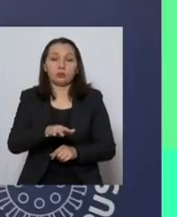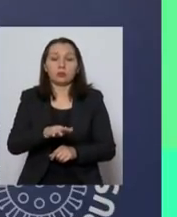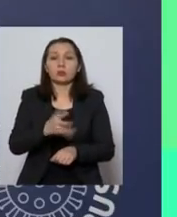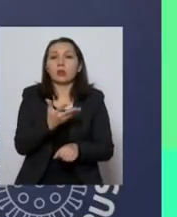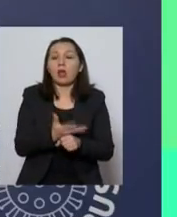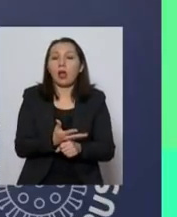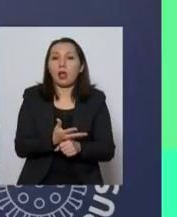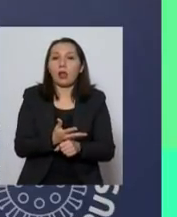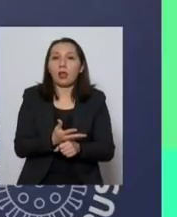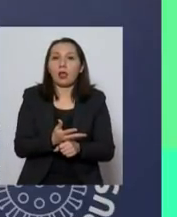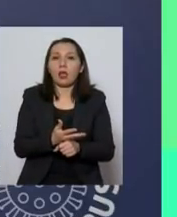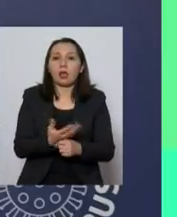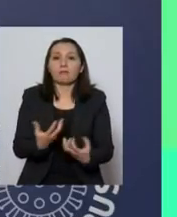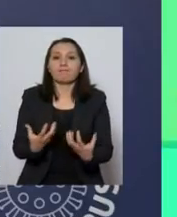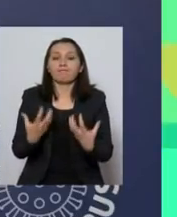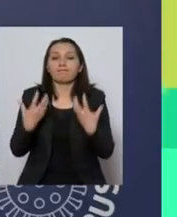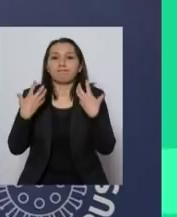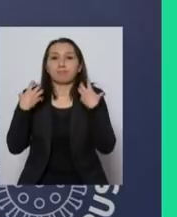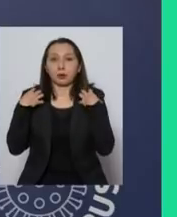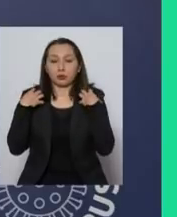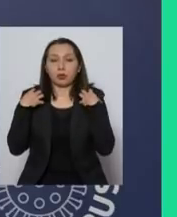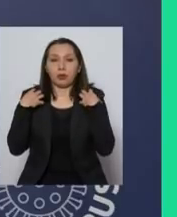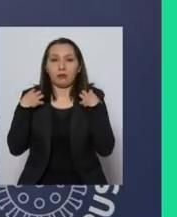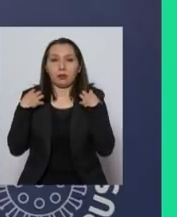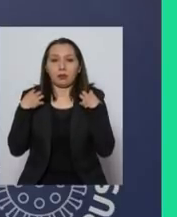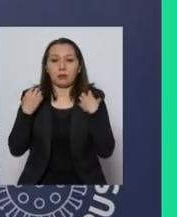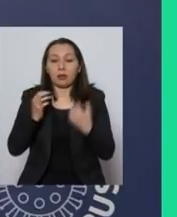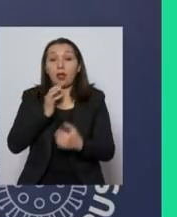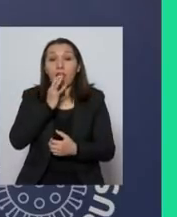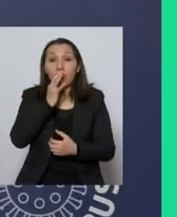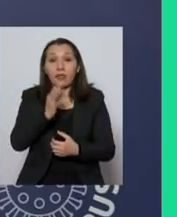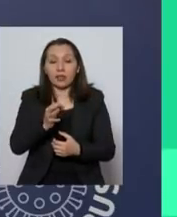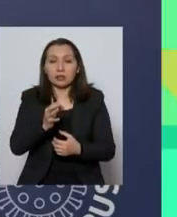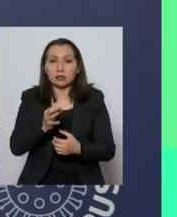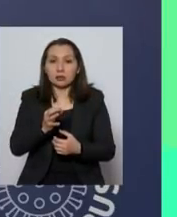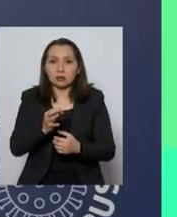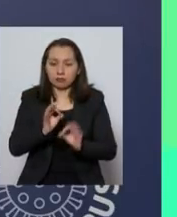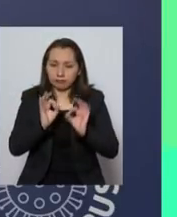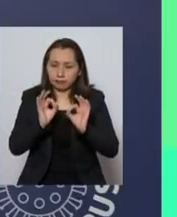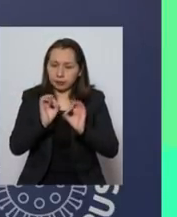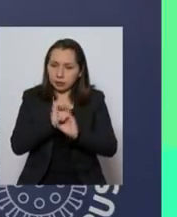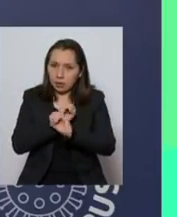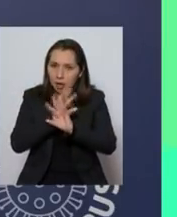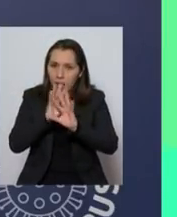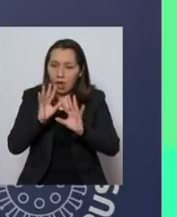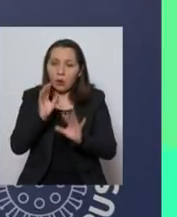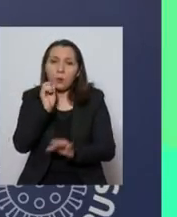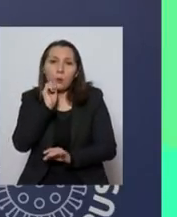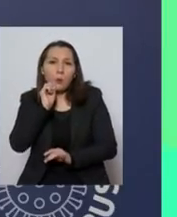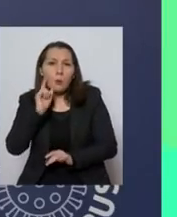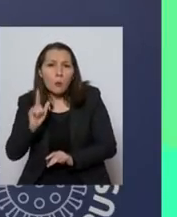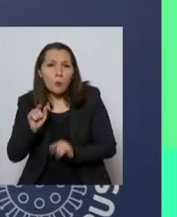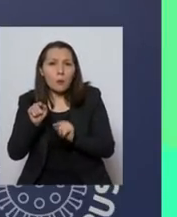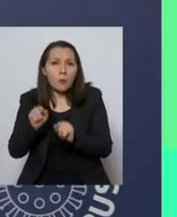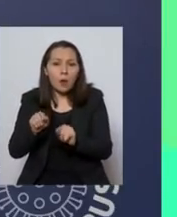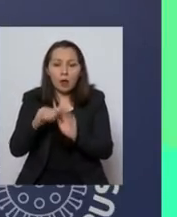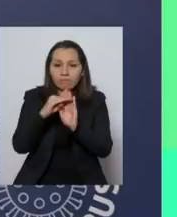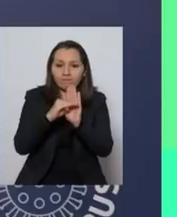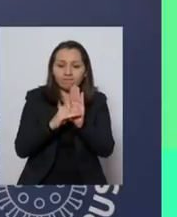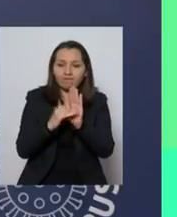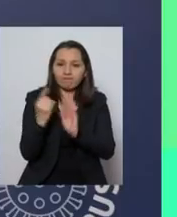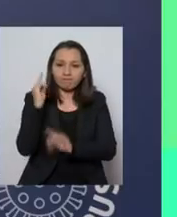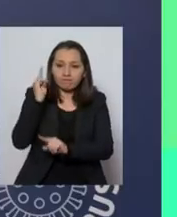tenemos una responsabilidad, para decirlo en forma muy nítida y clara, cuál es que las medidas